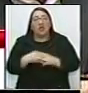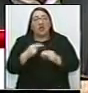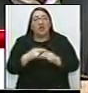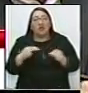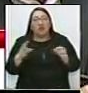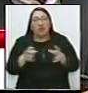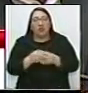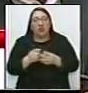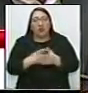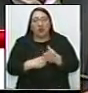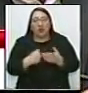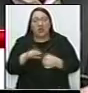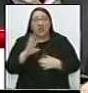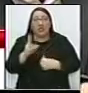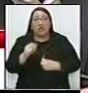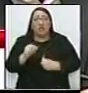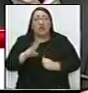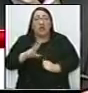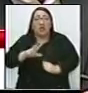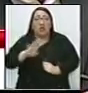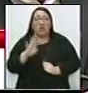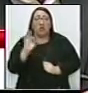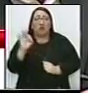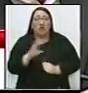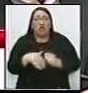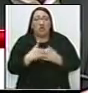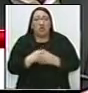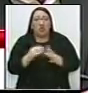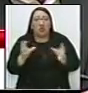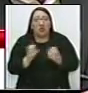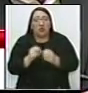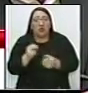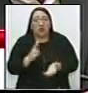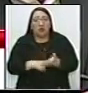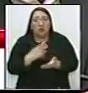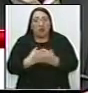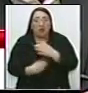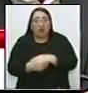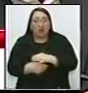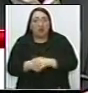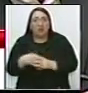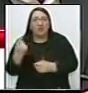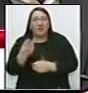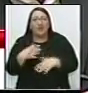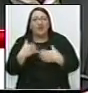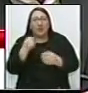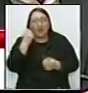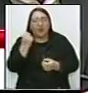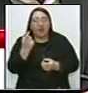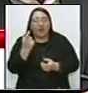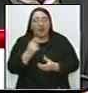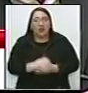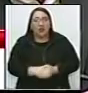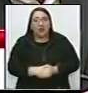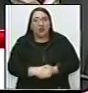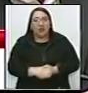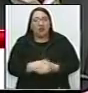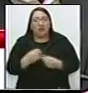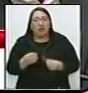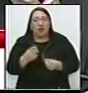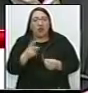estructural. Que se le robe 3 a 4% del Producto Bruto Interno en corrupción, presidente, solo se puede entender porque